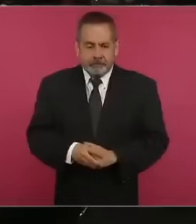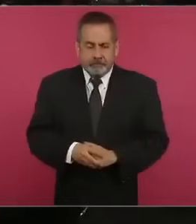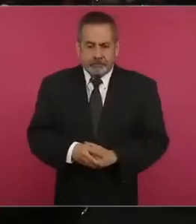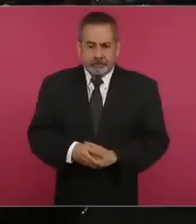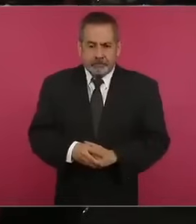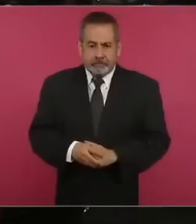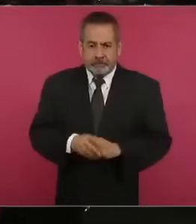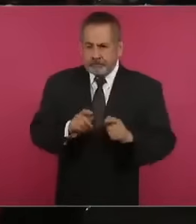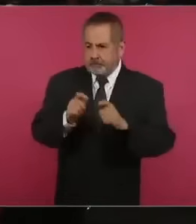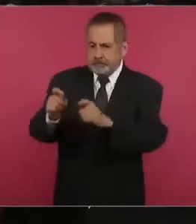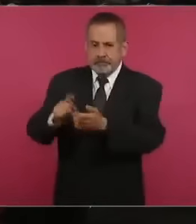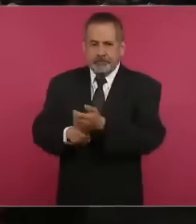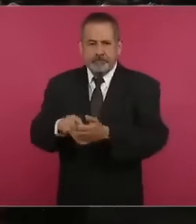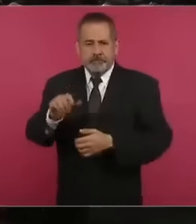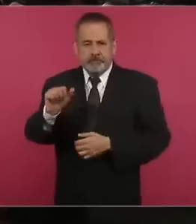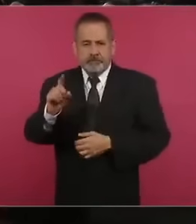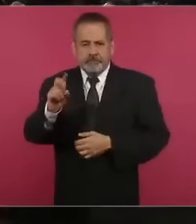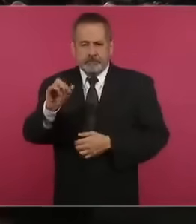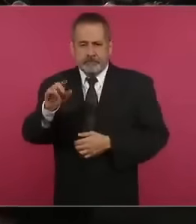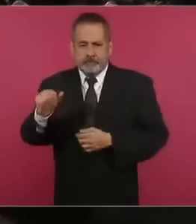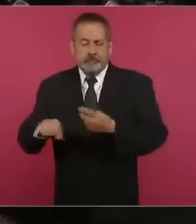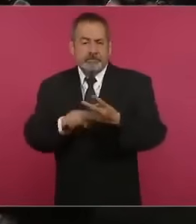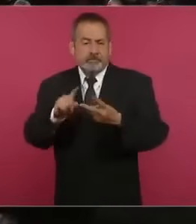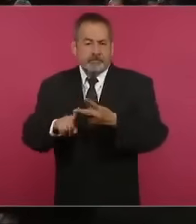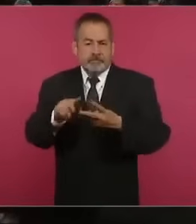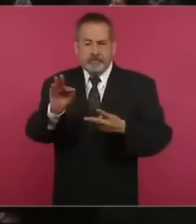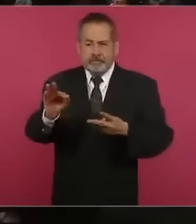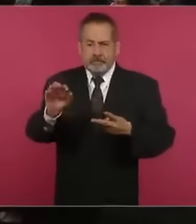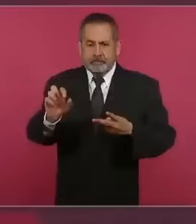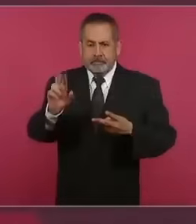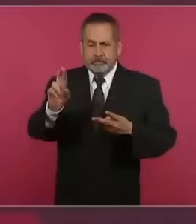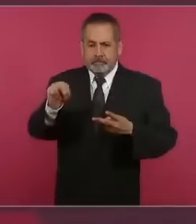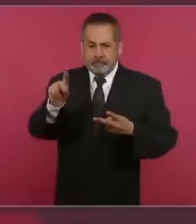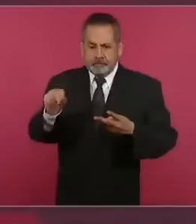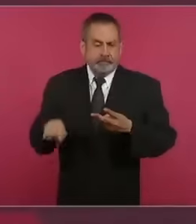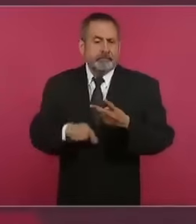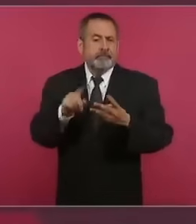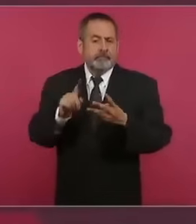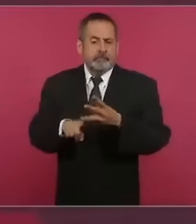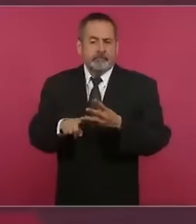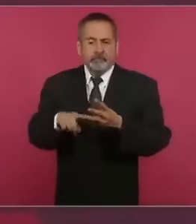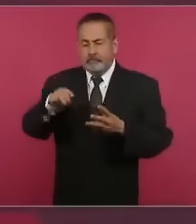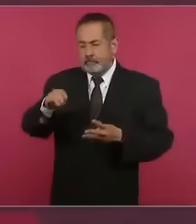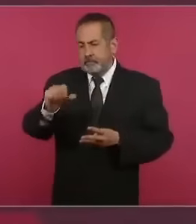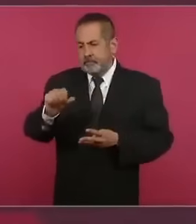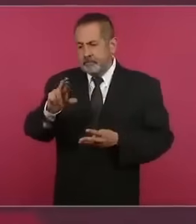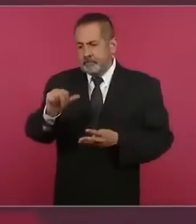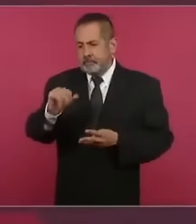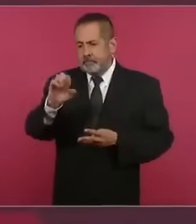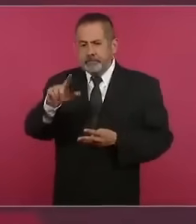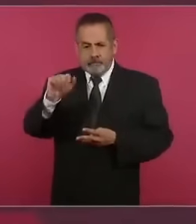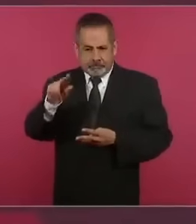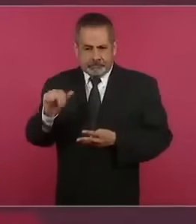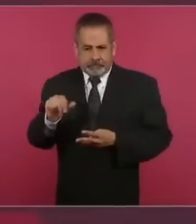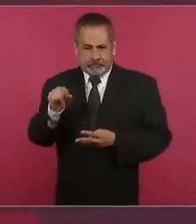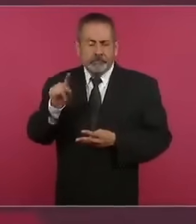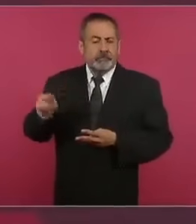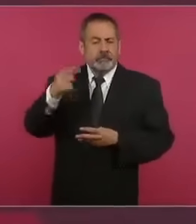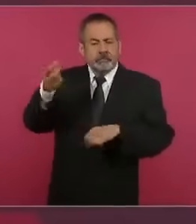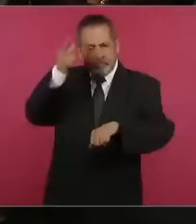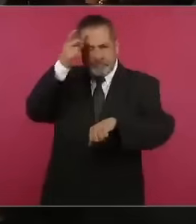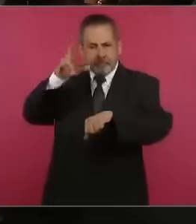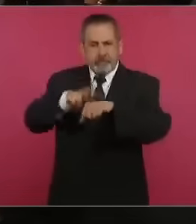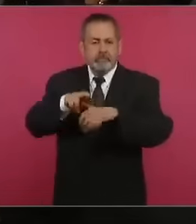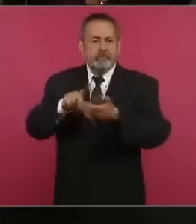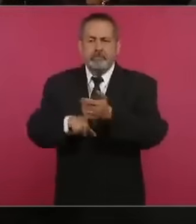a Fernando. Y también nos acompaña Marielena Álvarez Ulla, que es la directora